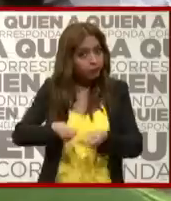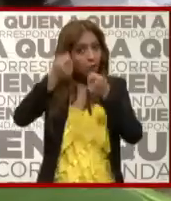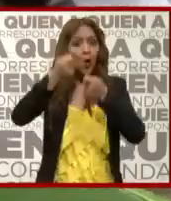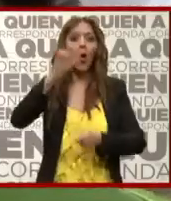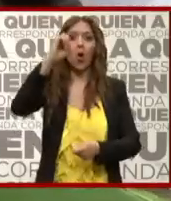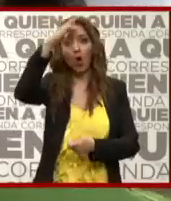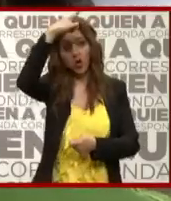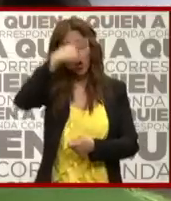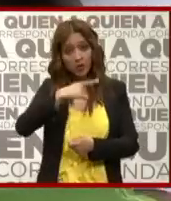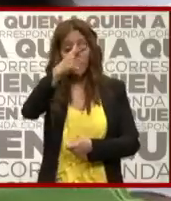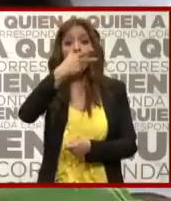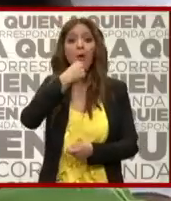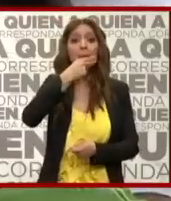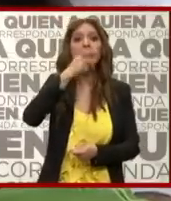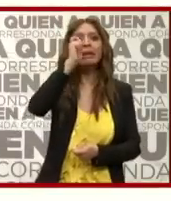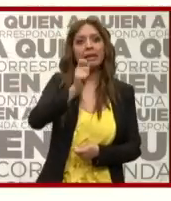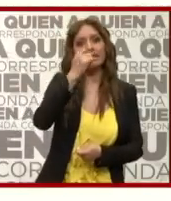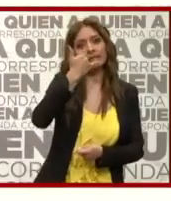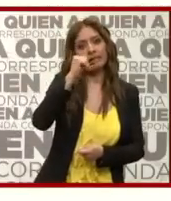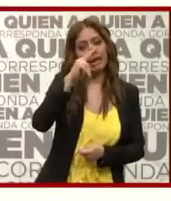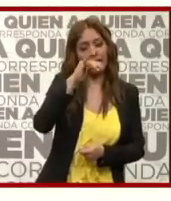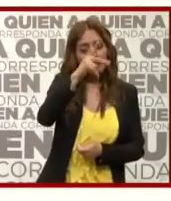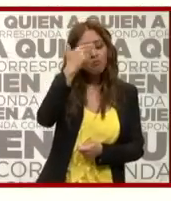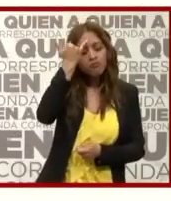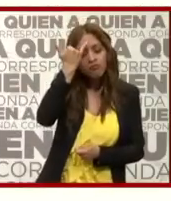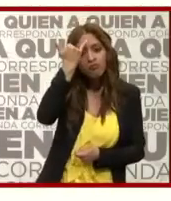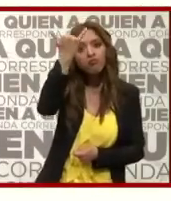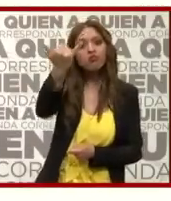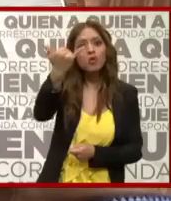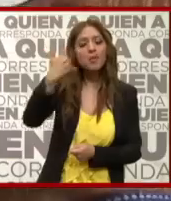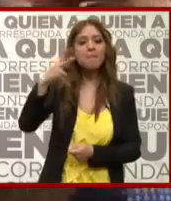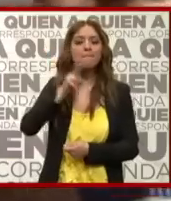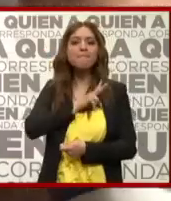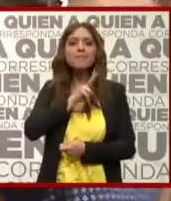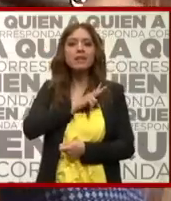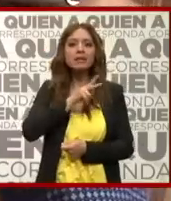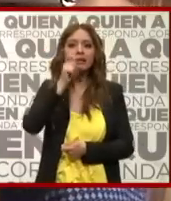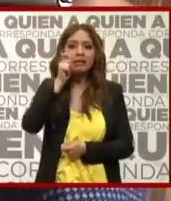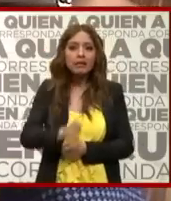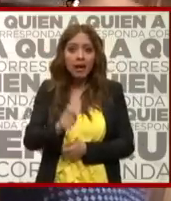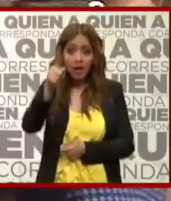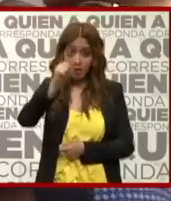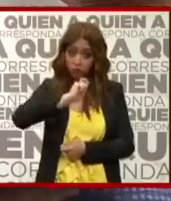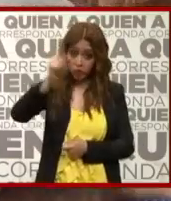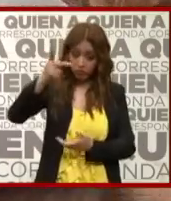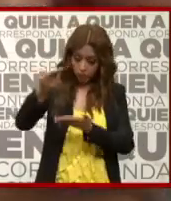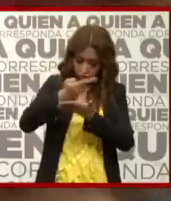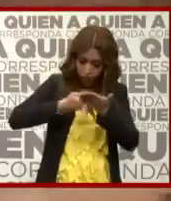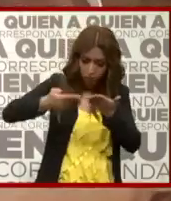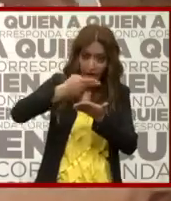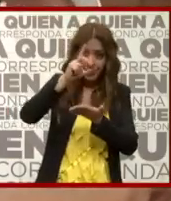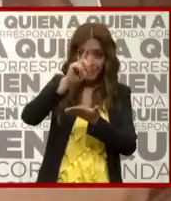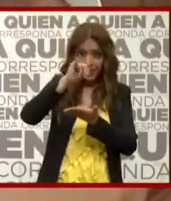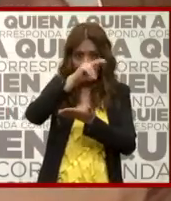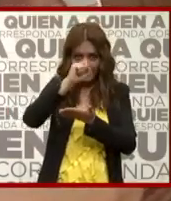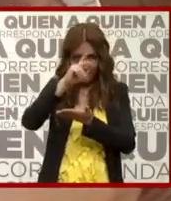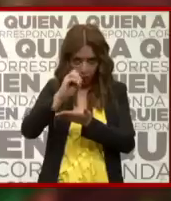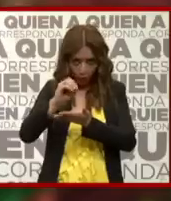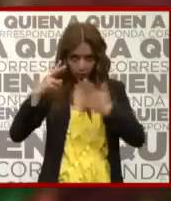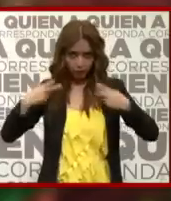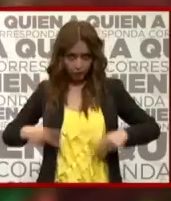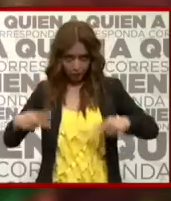gala. Yair es un joven visionario que tomó las riendas de su vida profesional al valorar su talento como diseñador de trajes